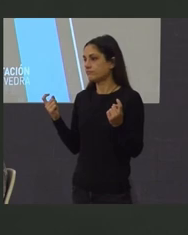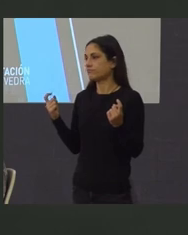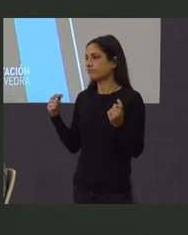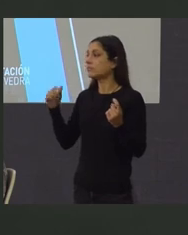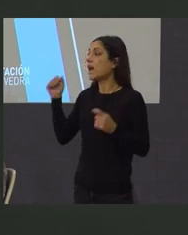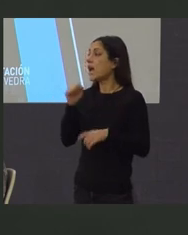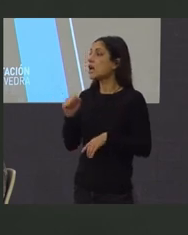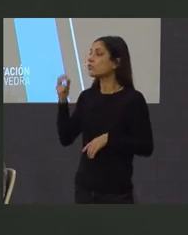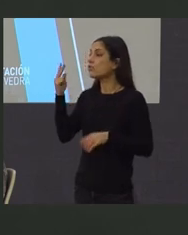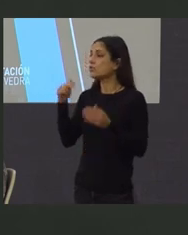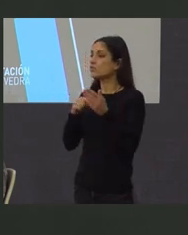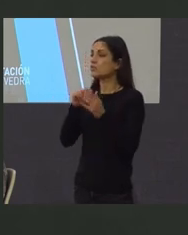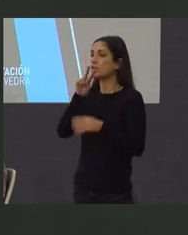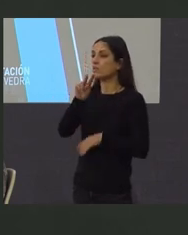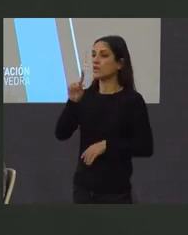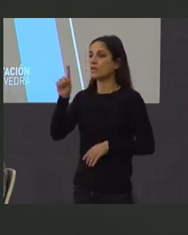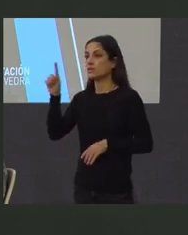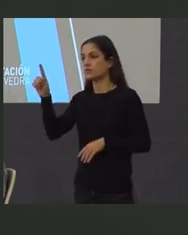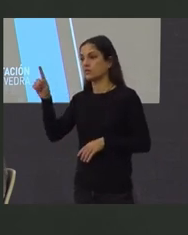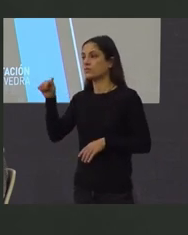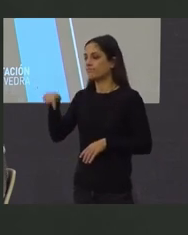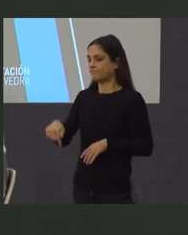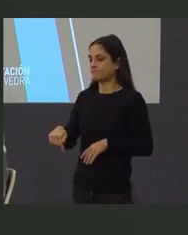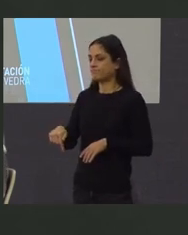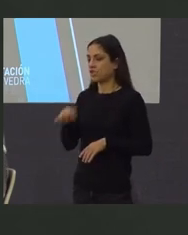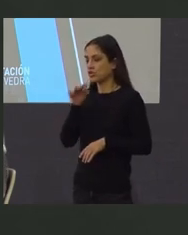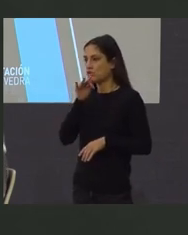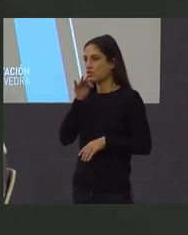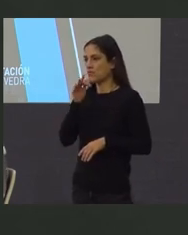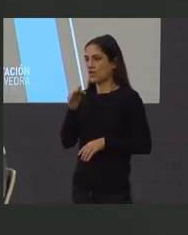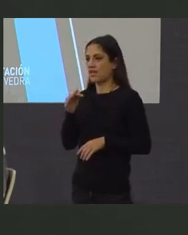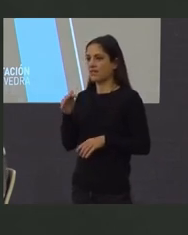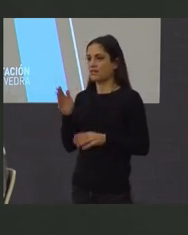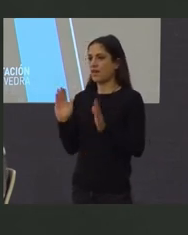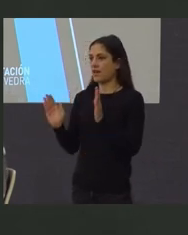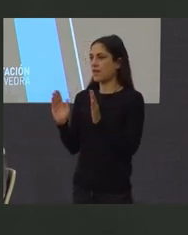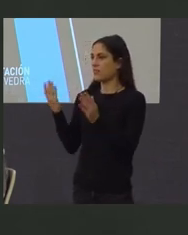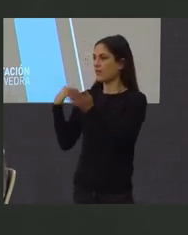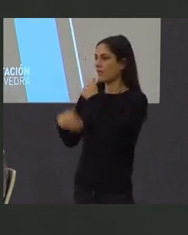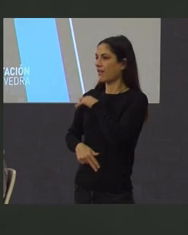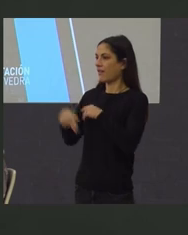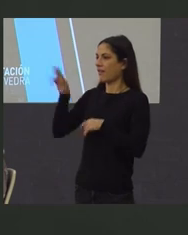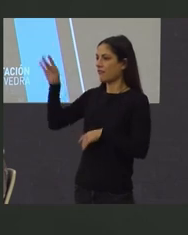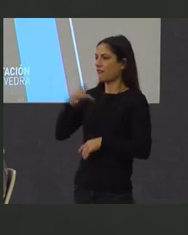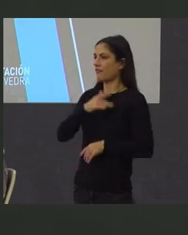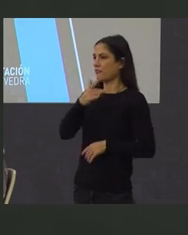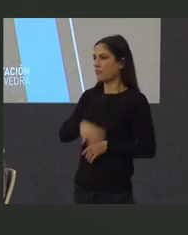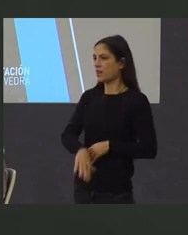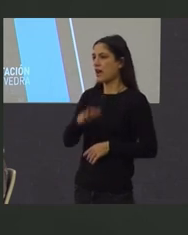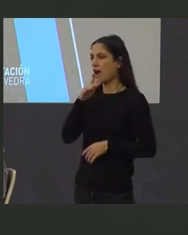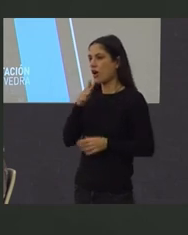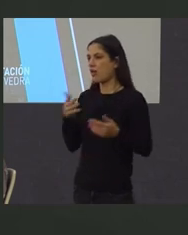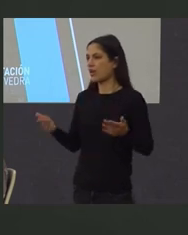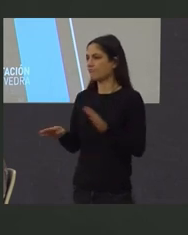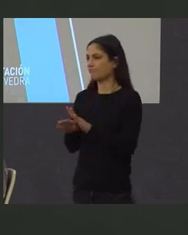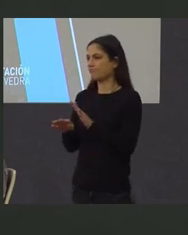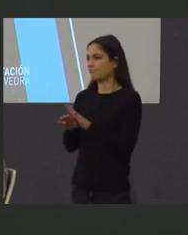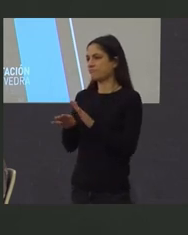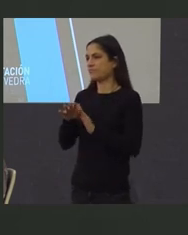no ano 2021, pero no que a impunidade aínda segue a marcar toda a realidade,